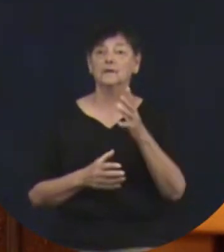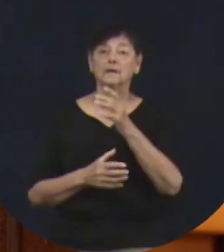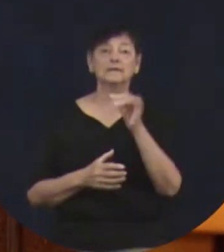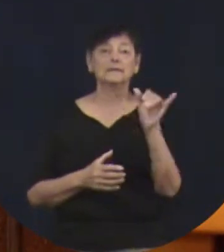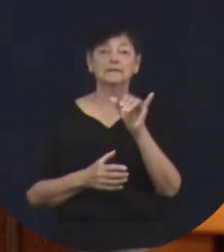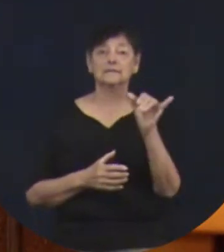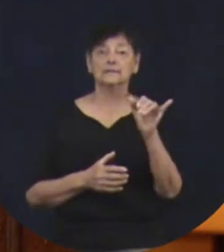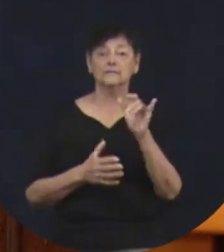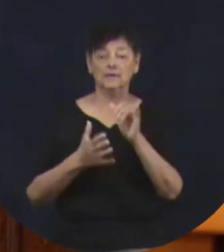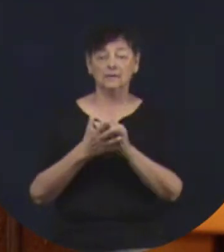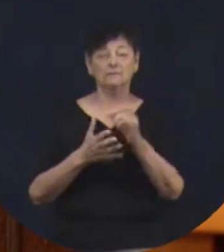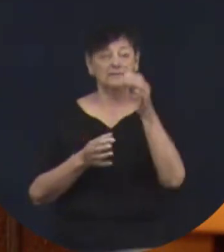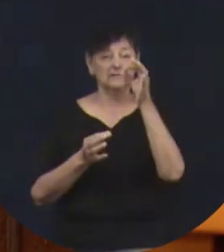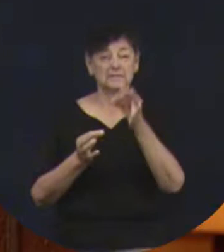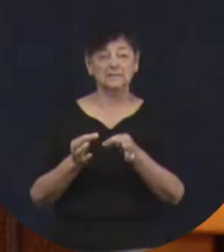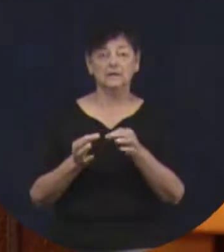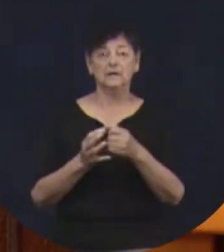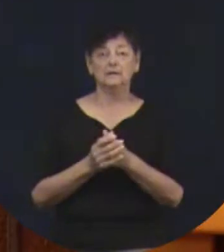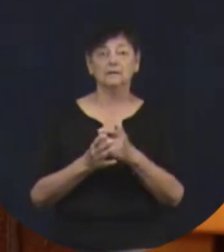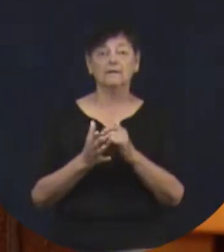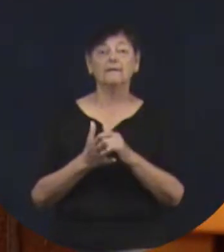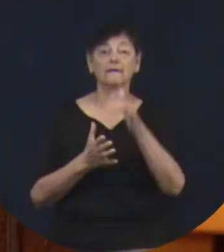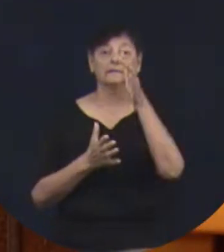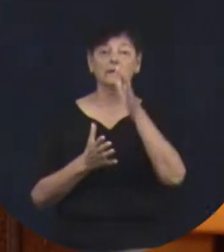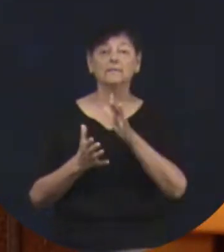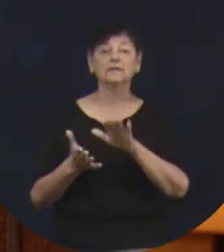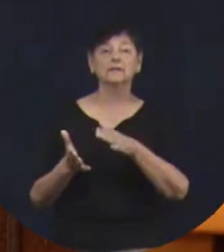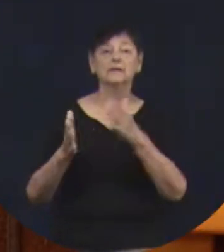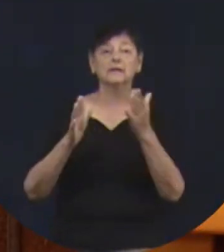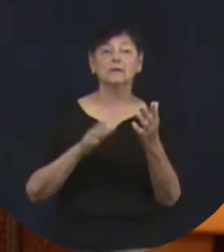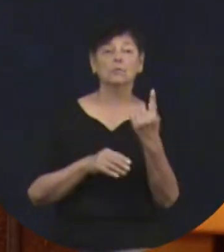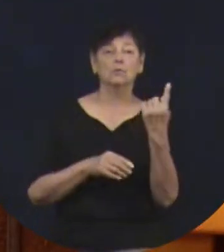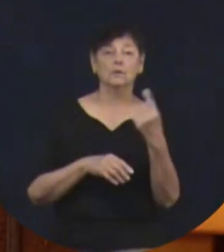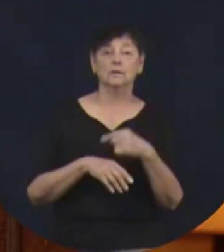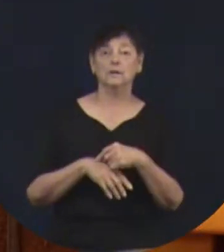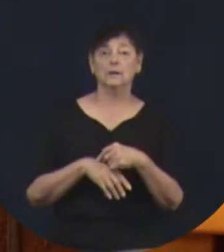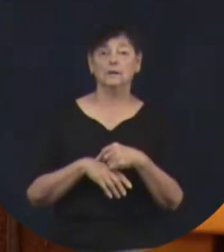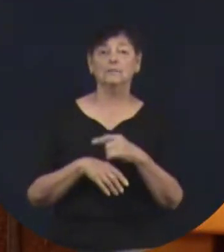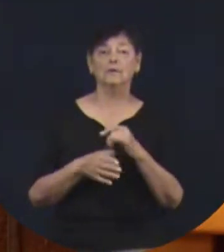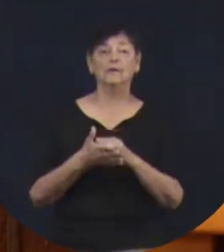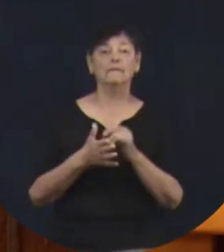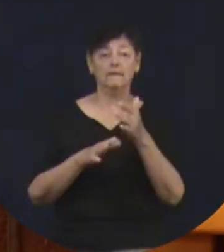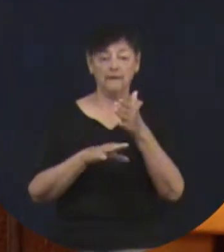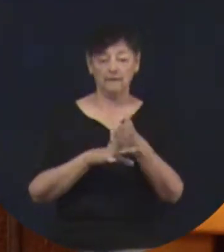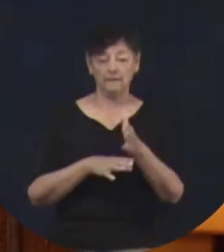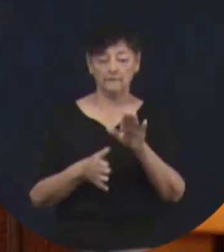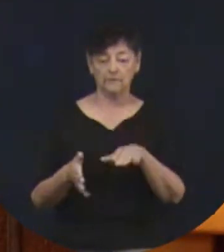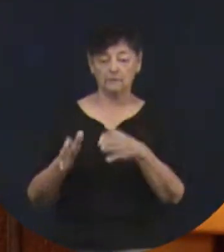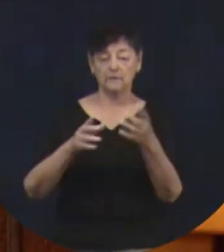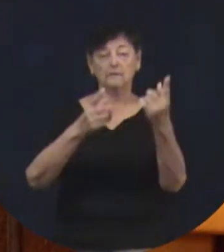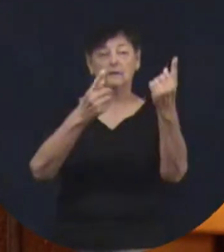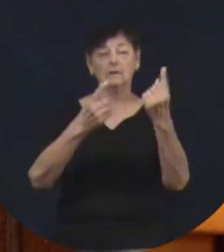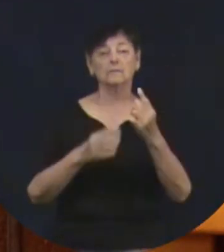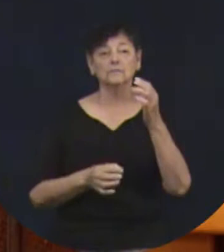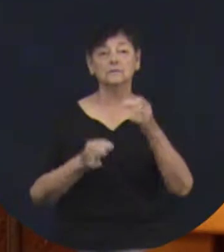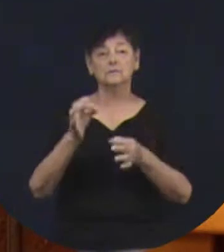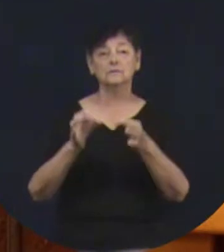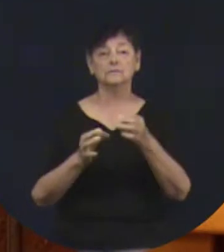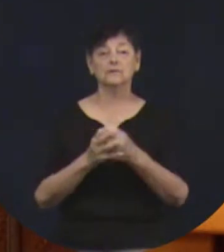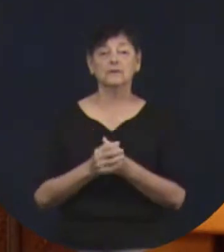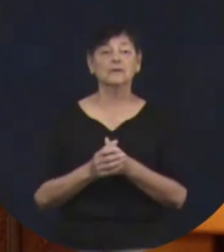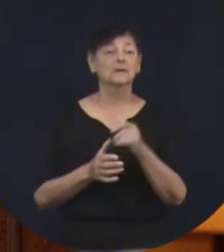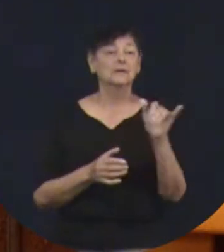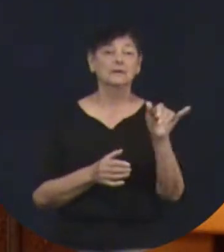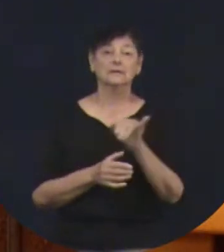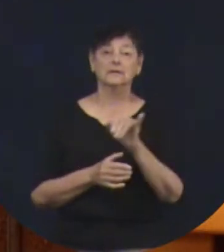Así como estaba determinado que los hombres mueran una sola vez y que después de la muerte venga el juicio,